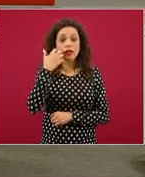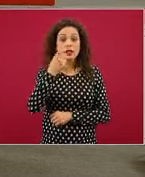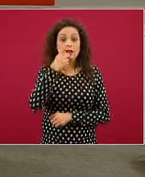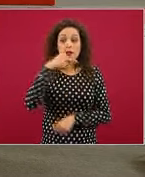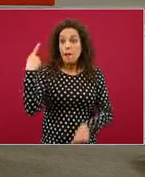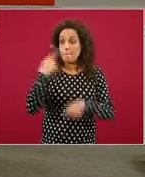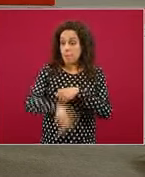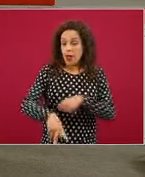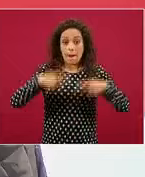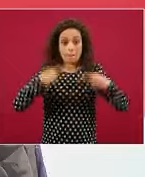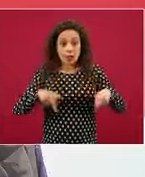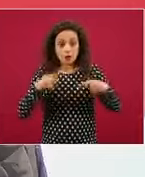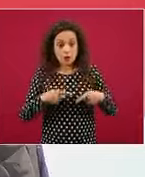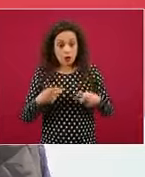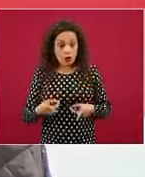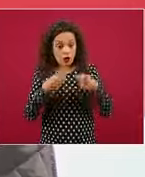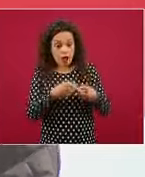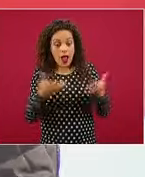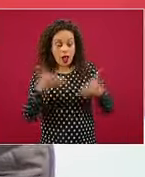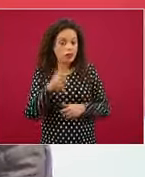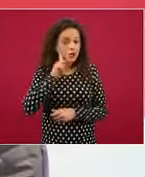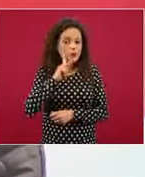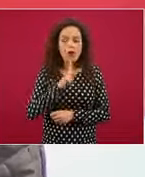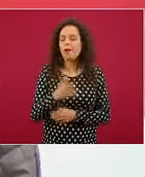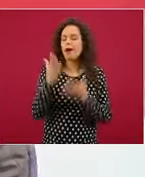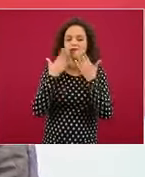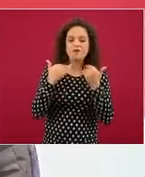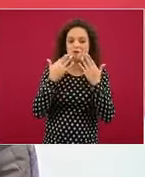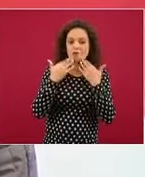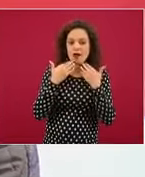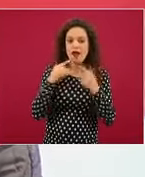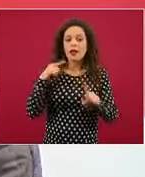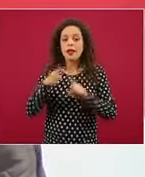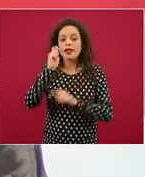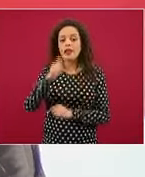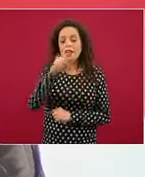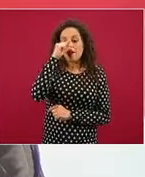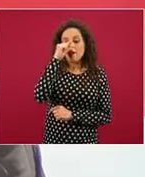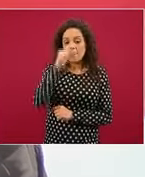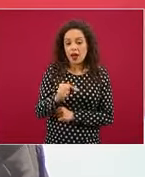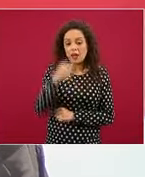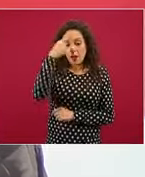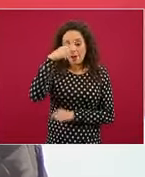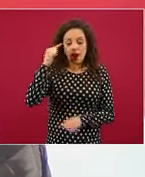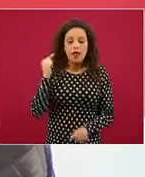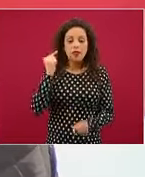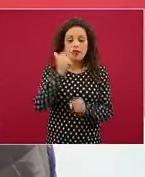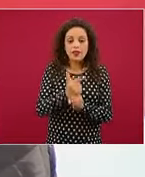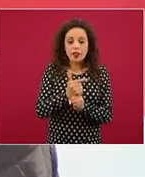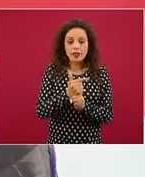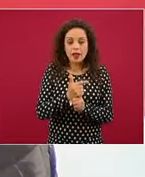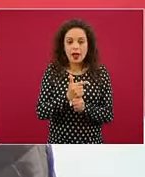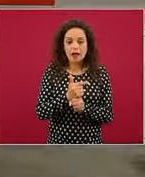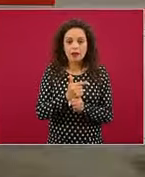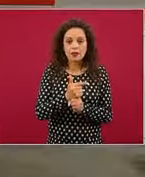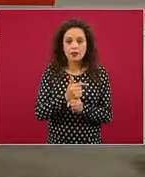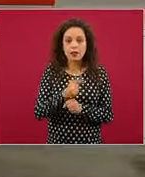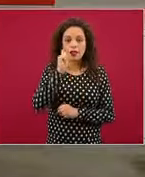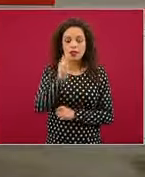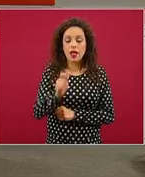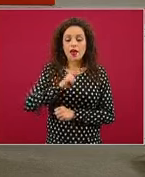las personas a las que se les hace la prueba, lo que quiere decir es fallas en la detección, porque se detectan trazas de